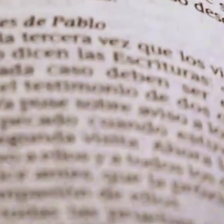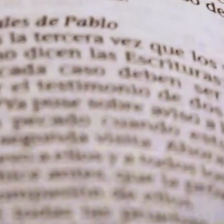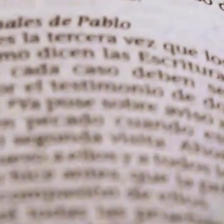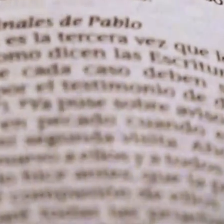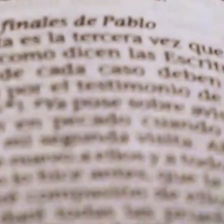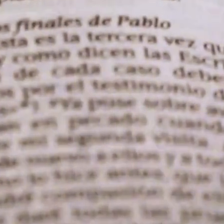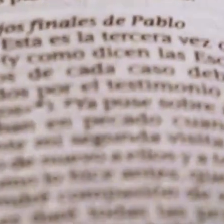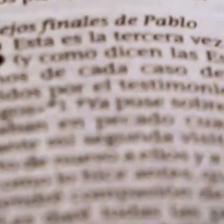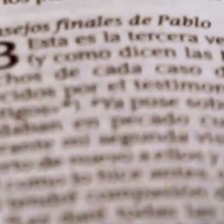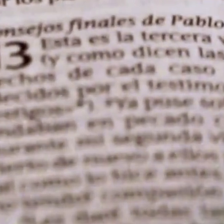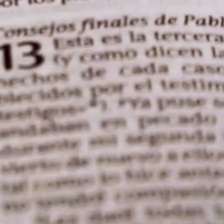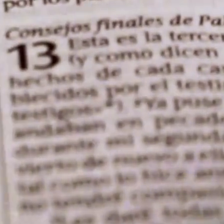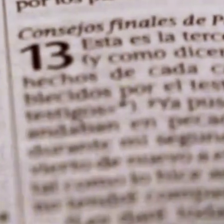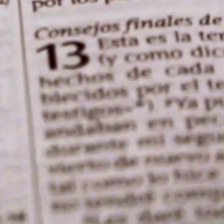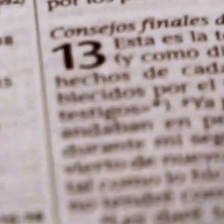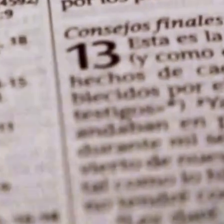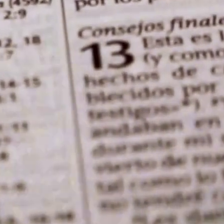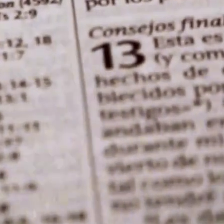para elogiarte.